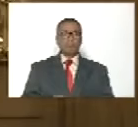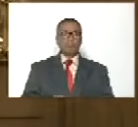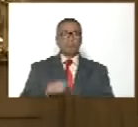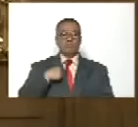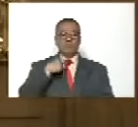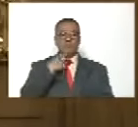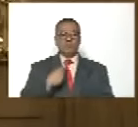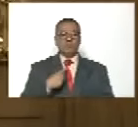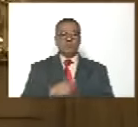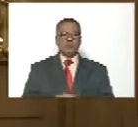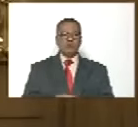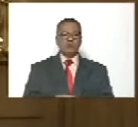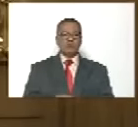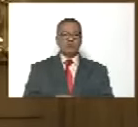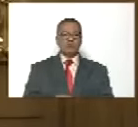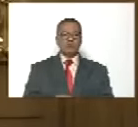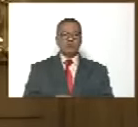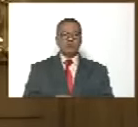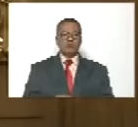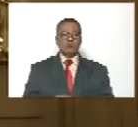Cito lo que dice